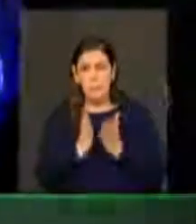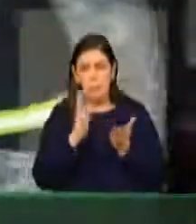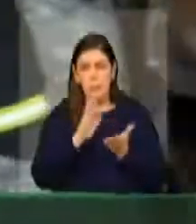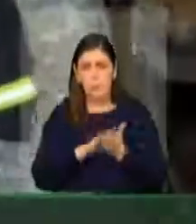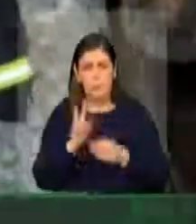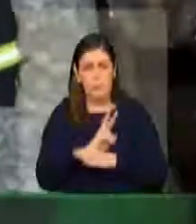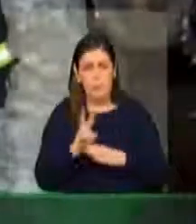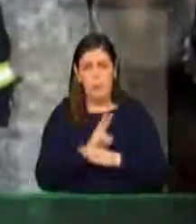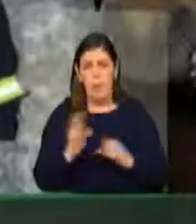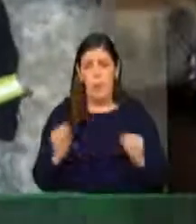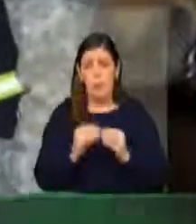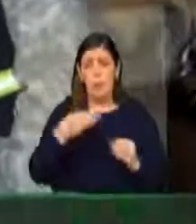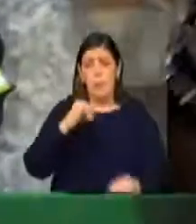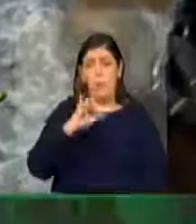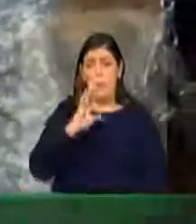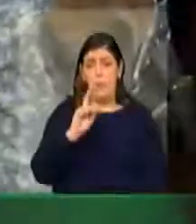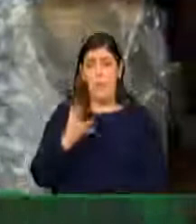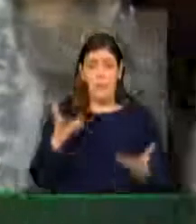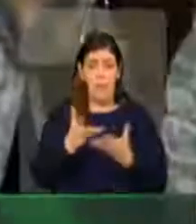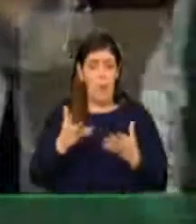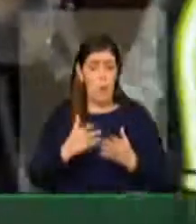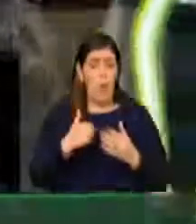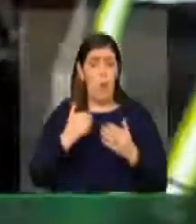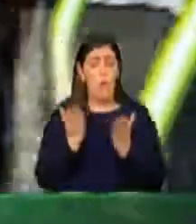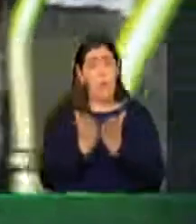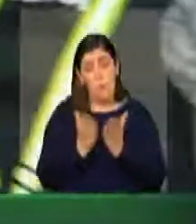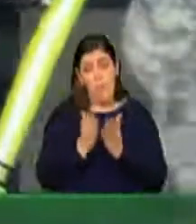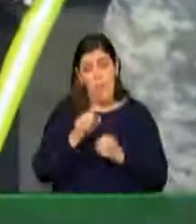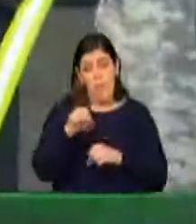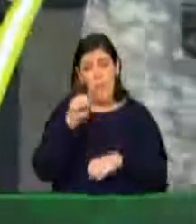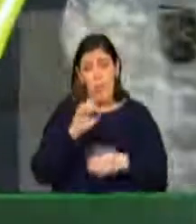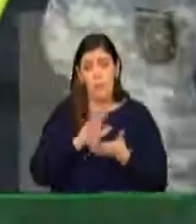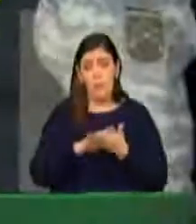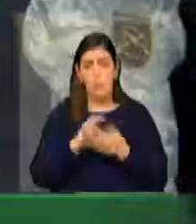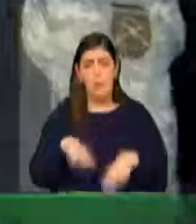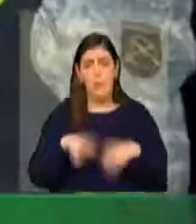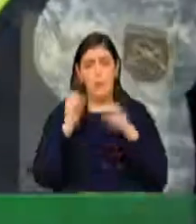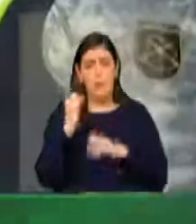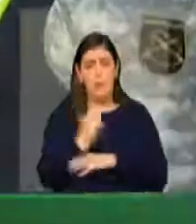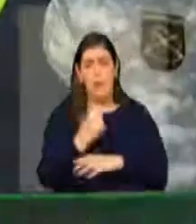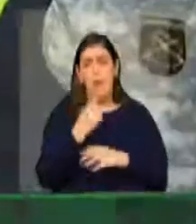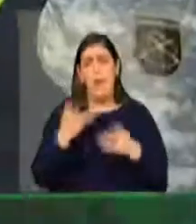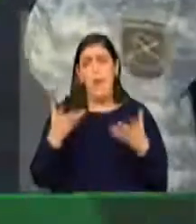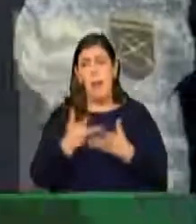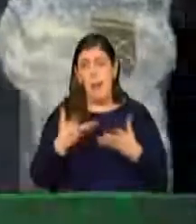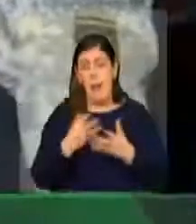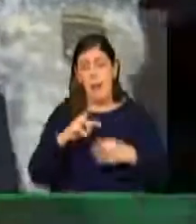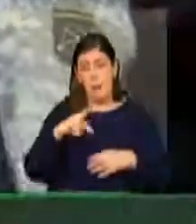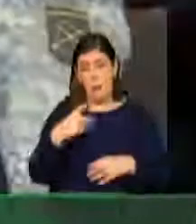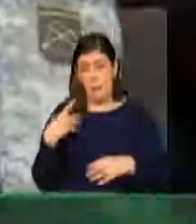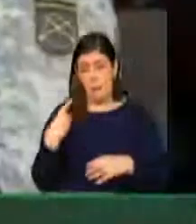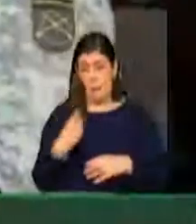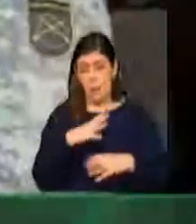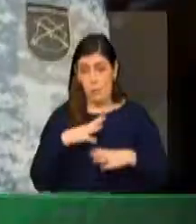BID desarrollaba un diploma en investigación criminal. Efraín Abreu, actual subdirector de la escuela, asumirá el cargo.